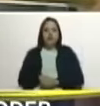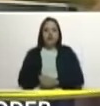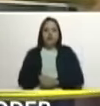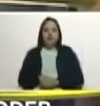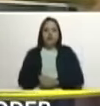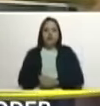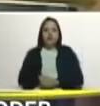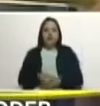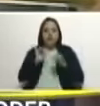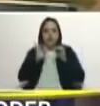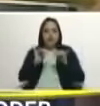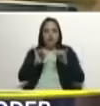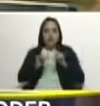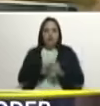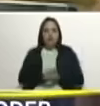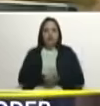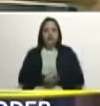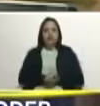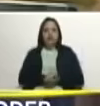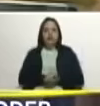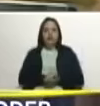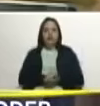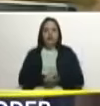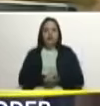En ese sentido, ya tenemos